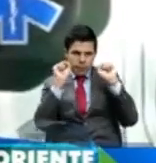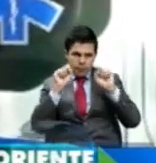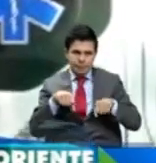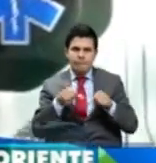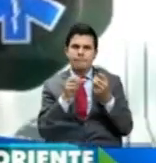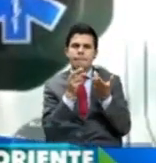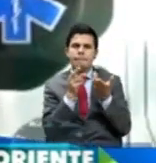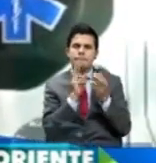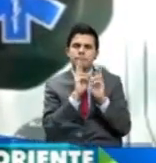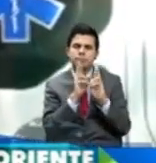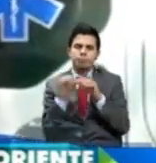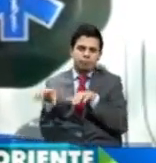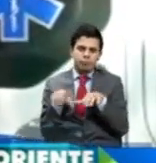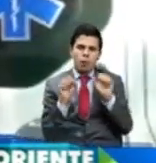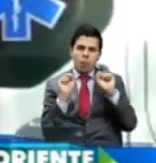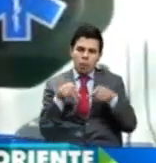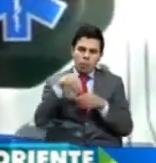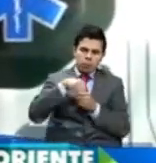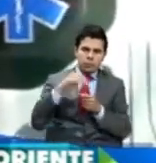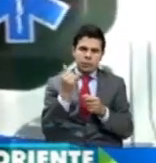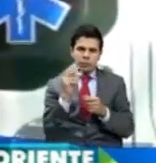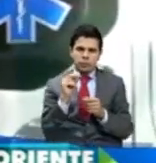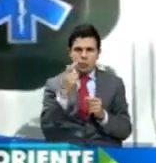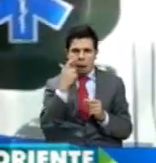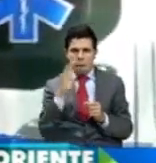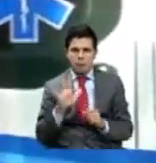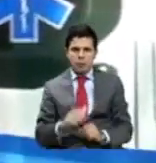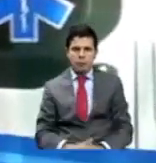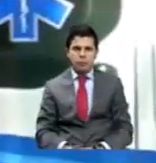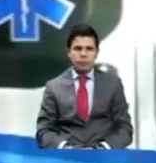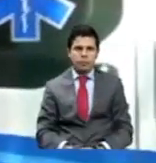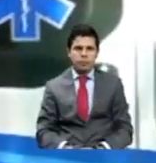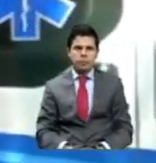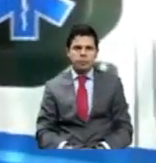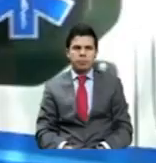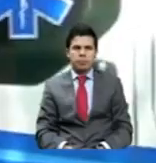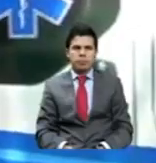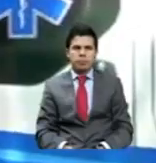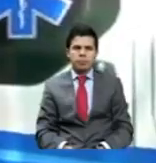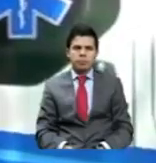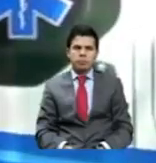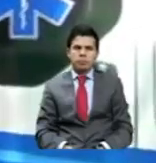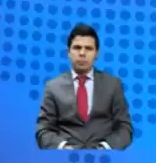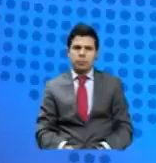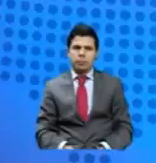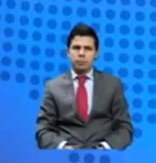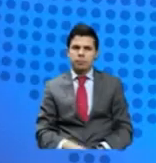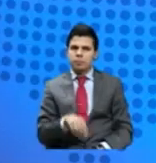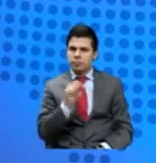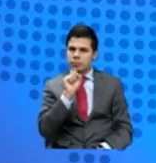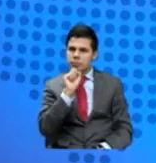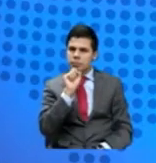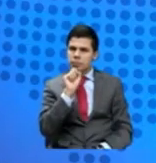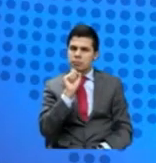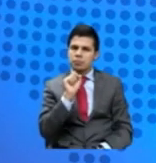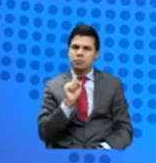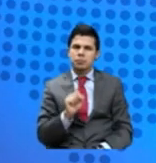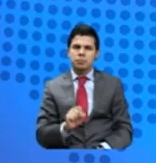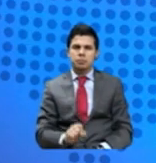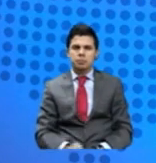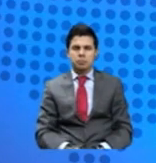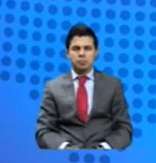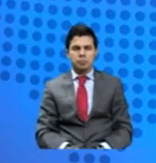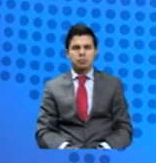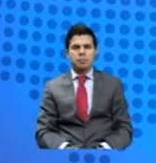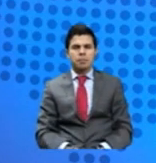la conducta si egresan o quedan hospitalizados. ¿No les han dicho que de pronto envíen más heridos? No, por... Y precisamente